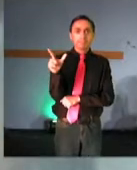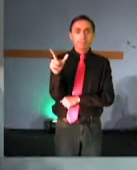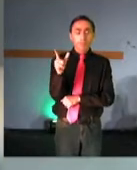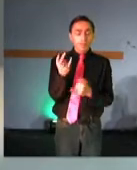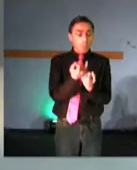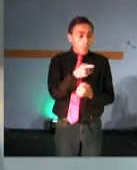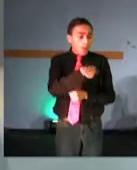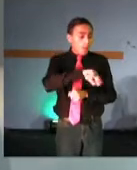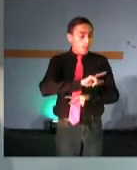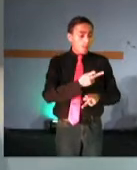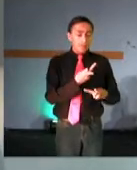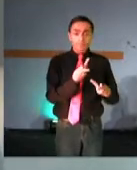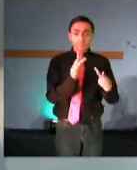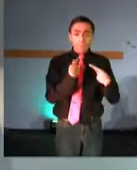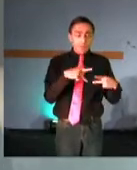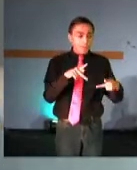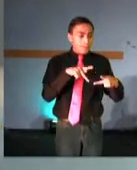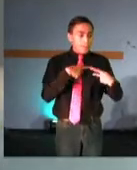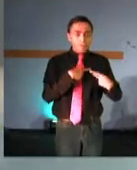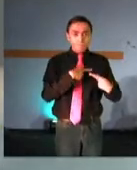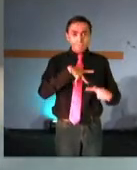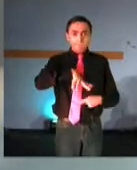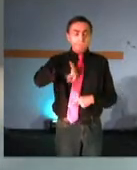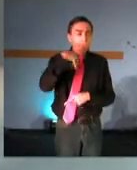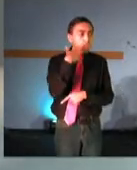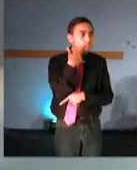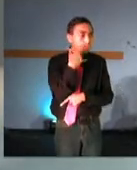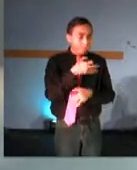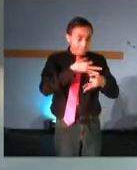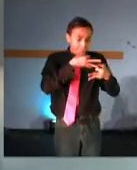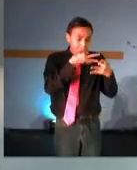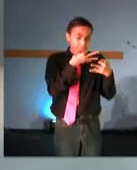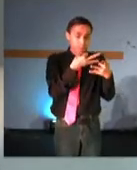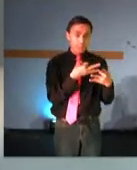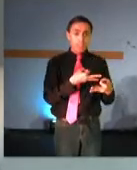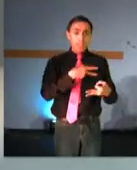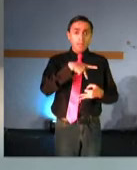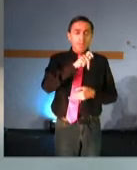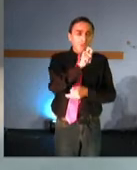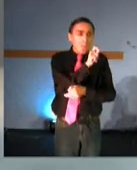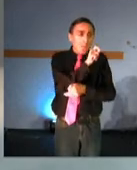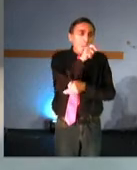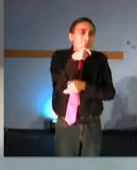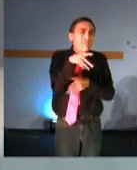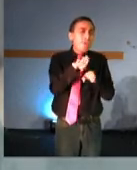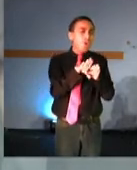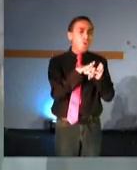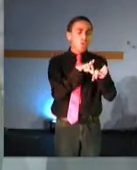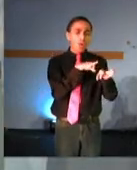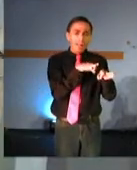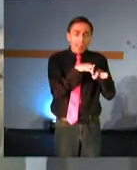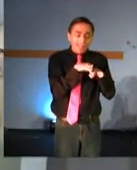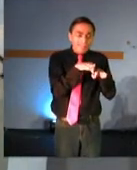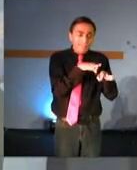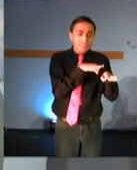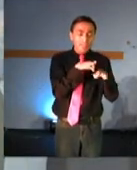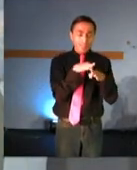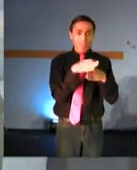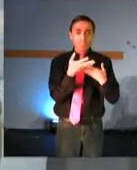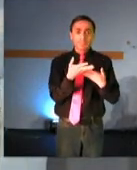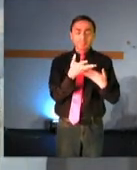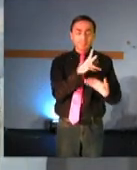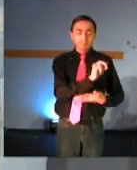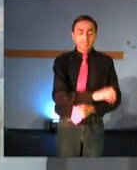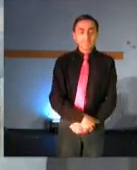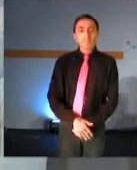entrega toda la vida y entrena toda la vida en ello, pero no son profesionales en el sentido convencional del término. Y la historia que Mónica